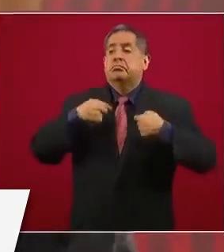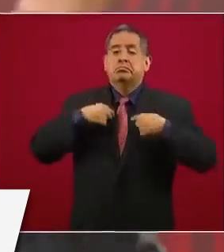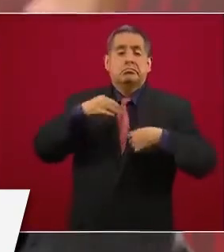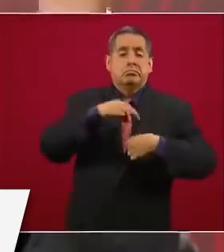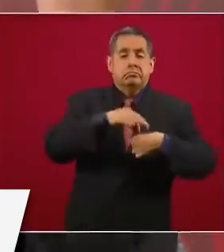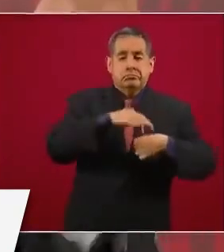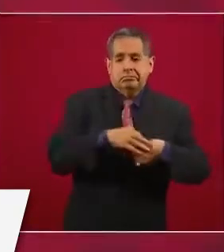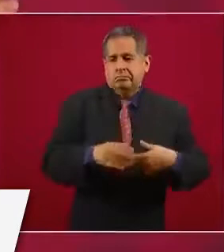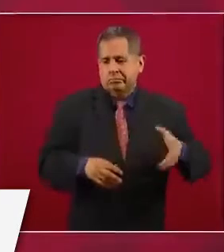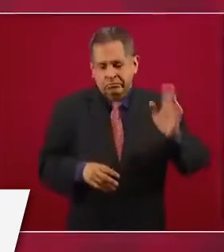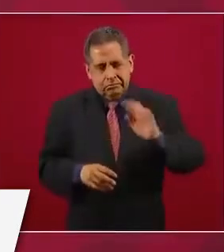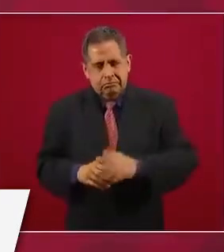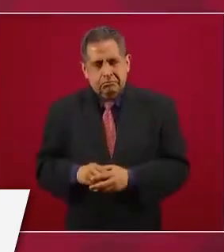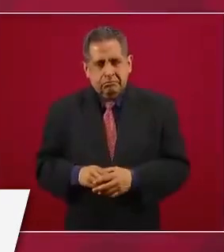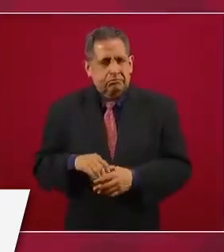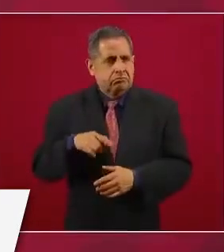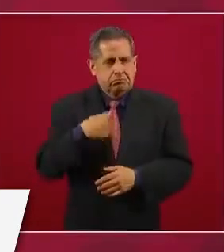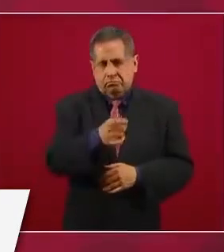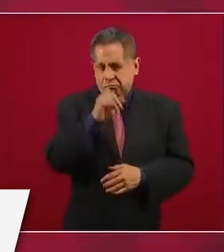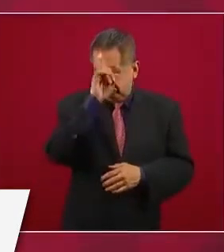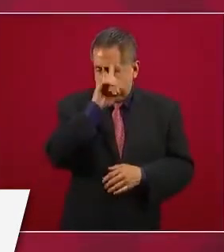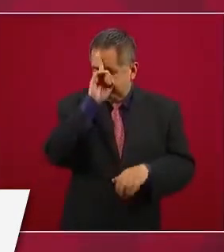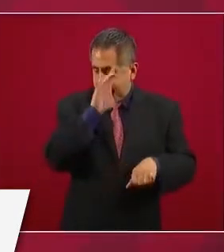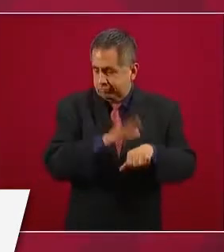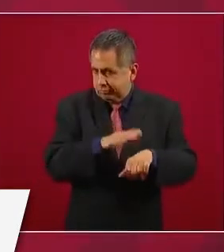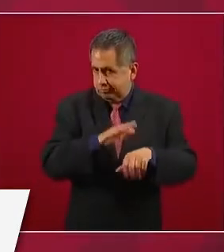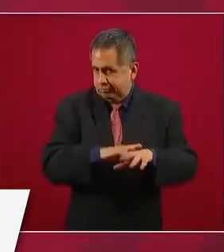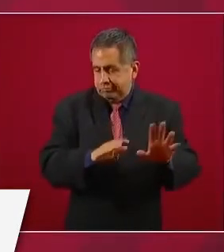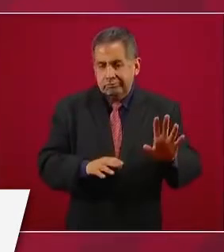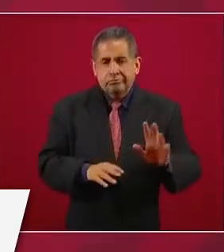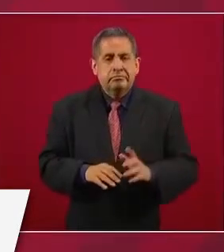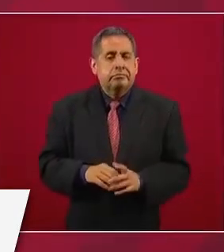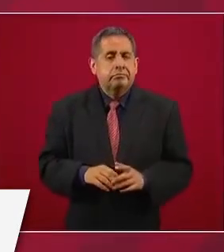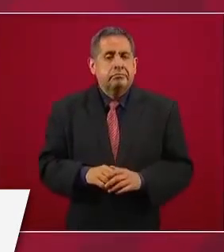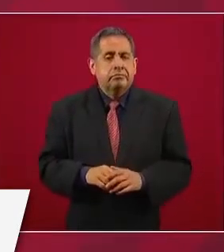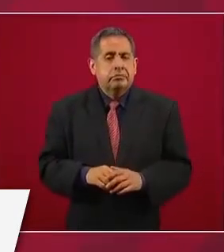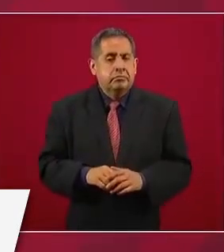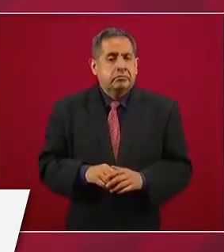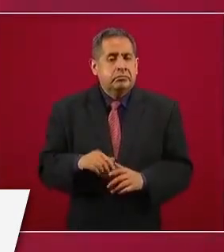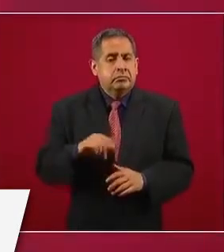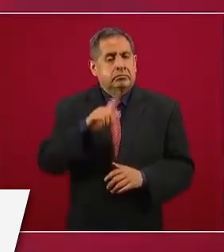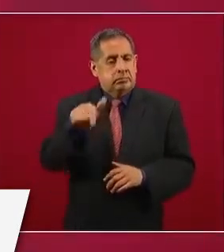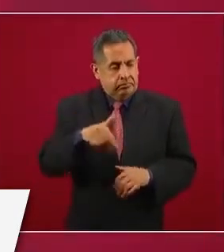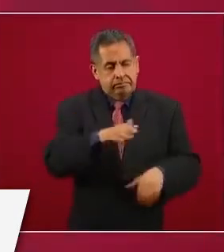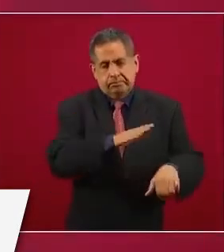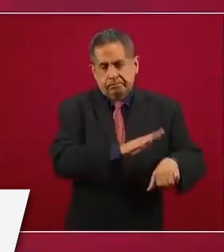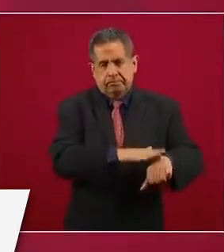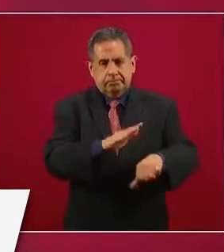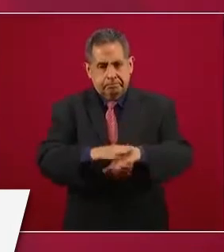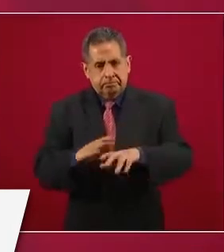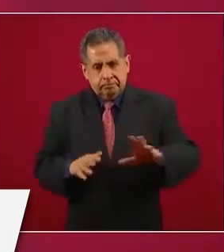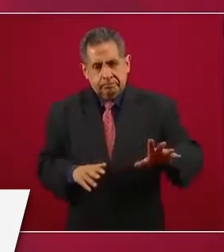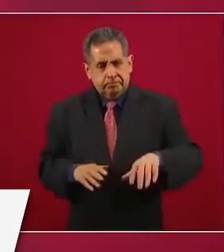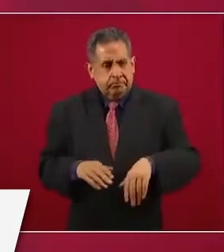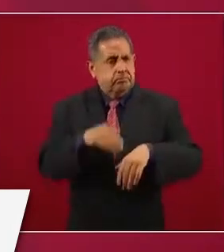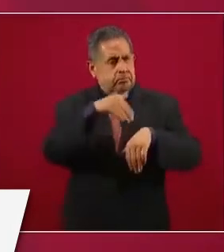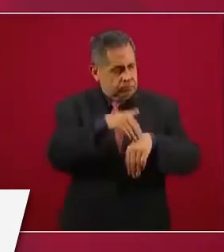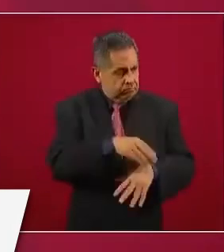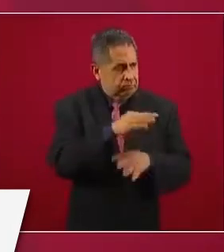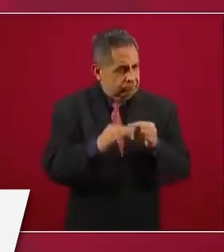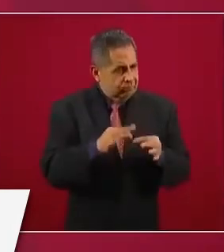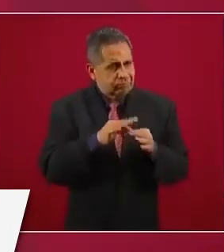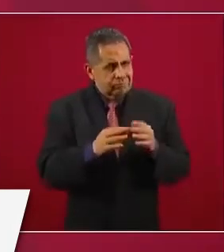También le voy a dar una recomendación que en su momento pues se apliquen a